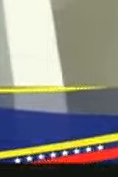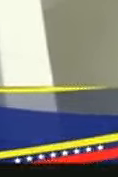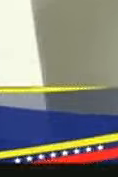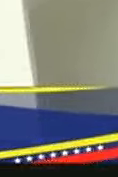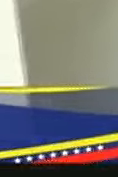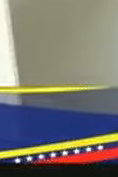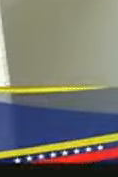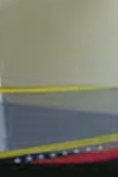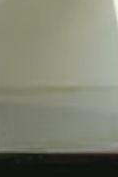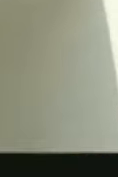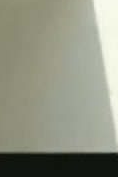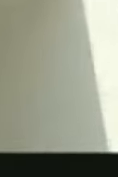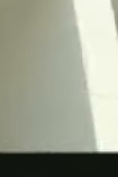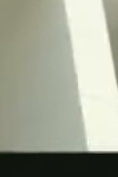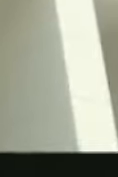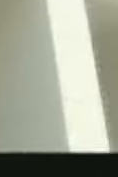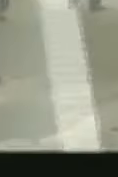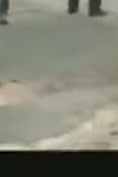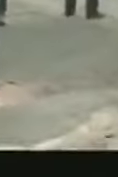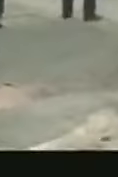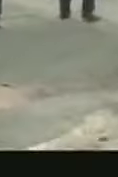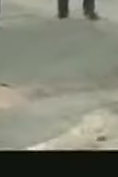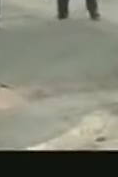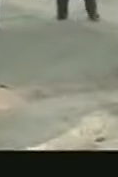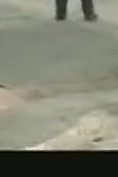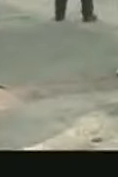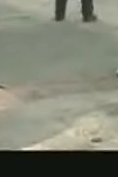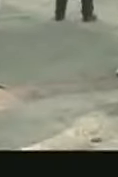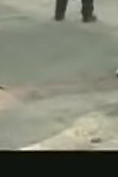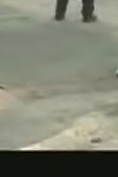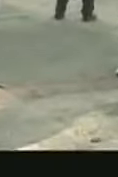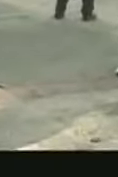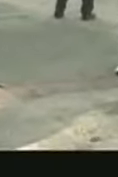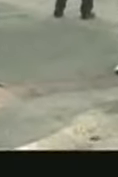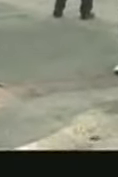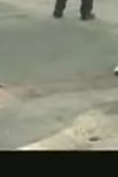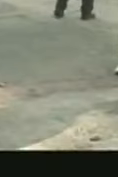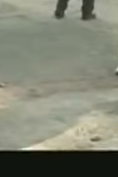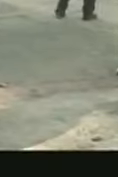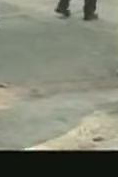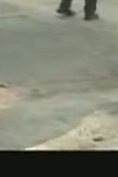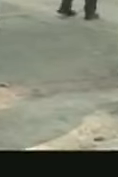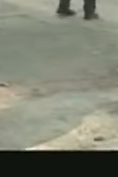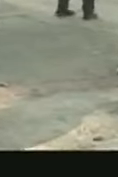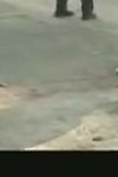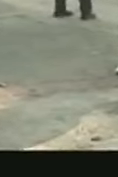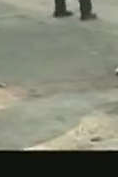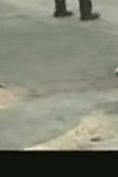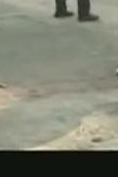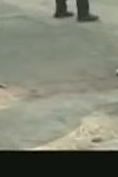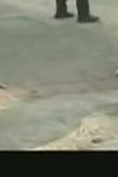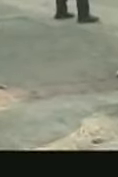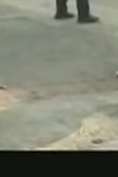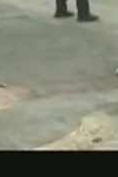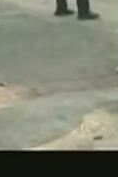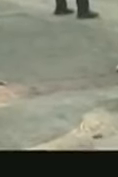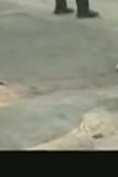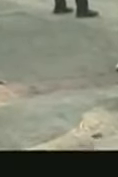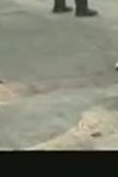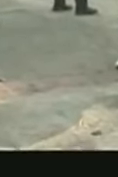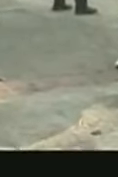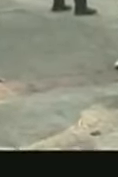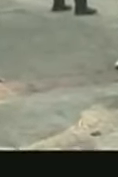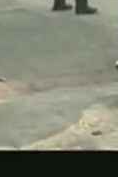¡Yaracuy, Yaracuy! ¡Ay, ay, ay! ¡Uy, uy, uy! ¡Maduro llegó